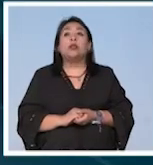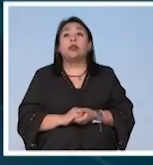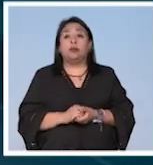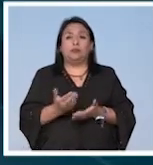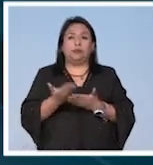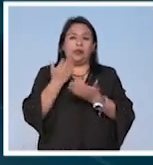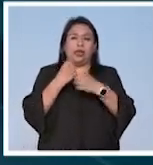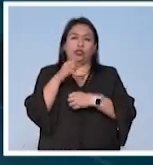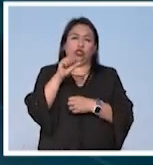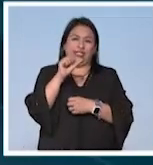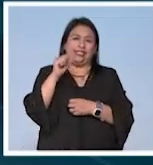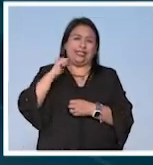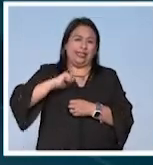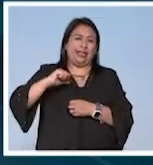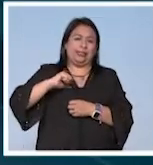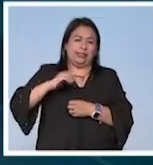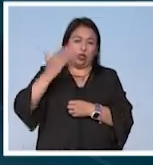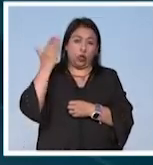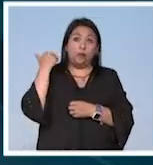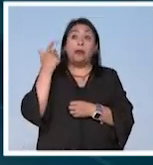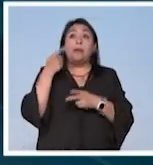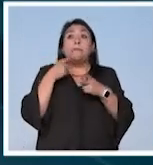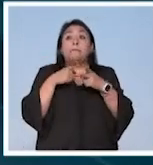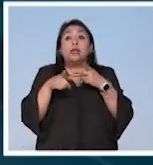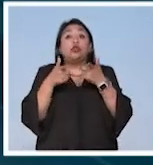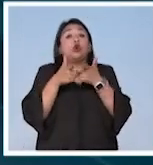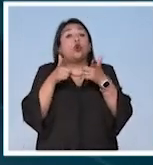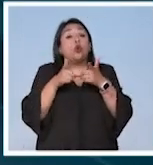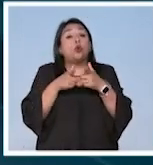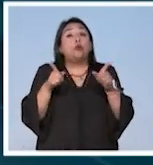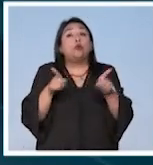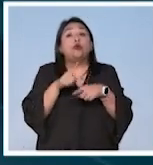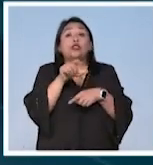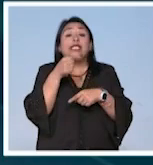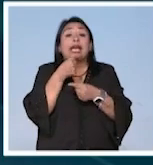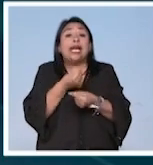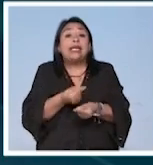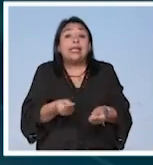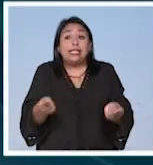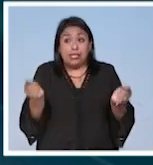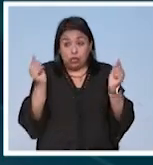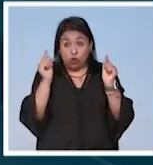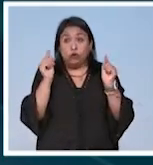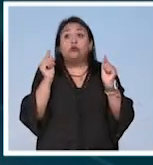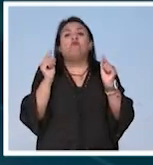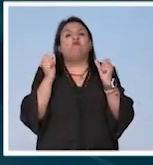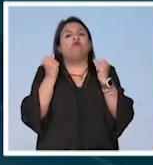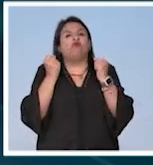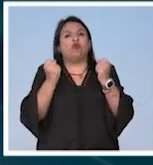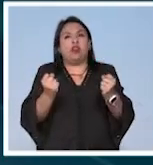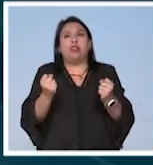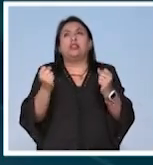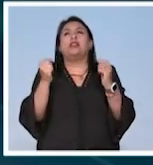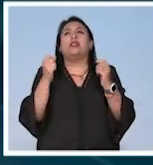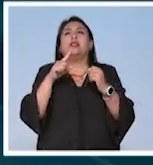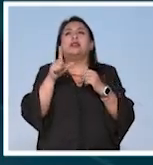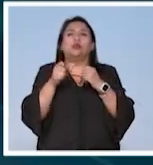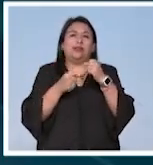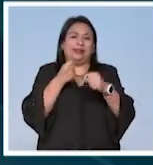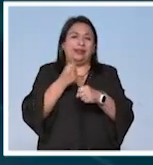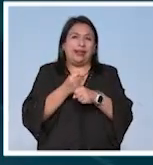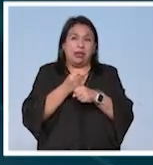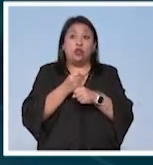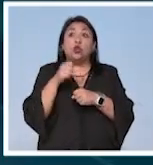en los años 60 del siglo pasado empezó a gestarse una agrupación de música para niños que se consolidaría la década